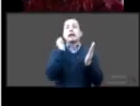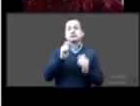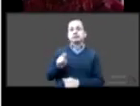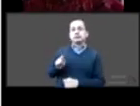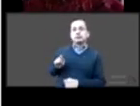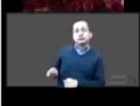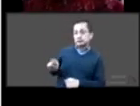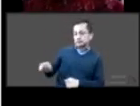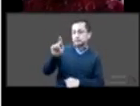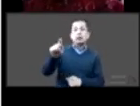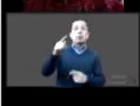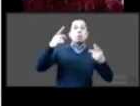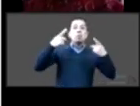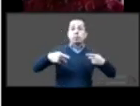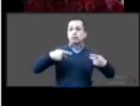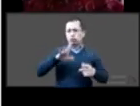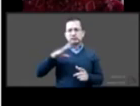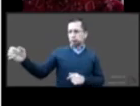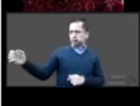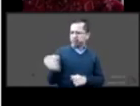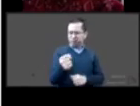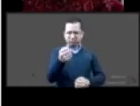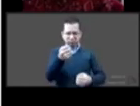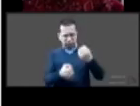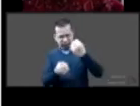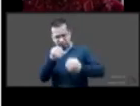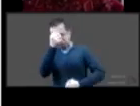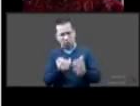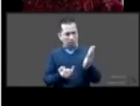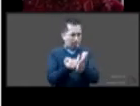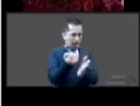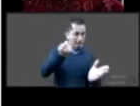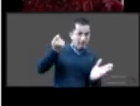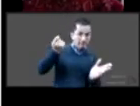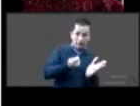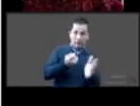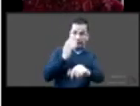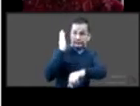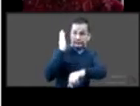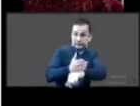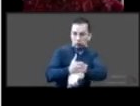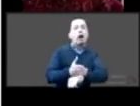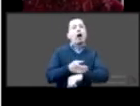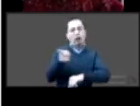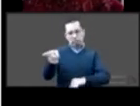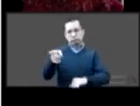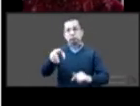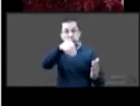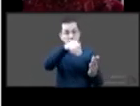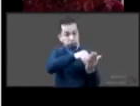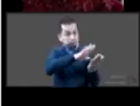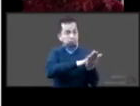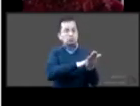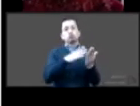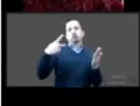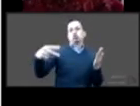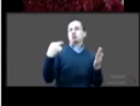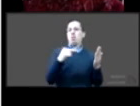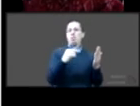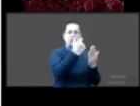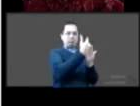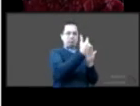ya ejecutoria de las sentencias, ¿no?, en materia penal, ¿sí? Y es la protección de los derechos